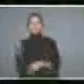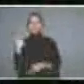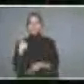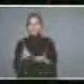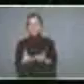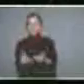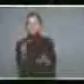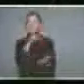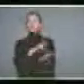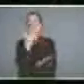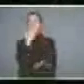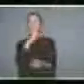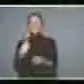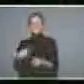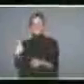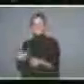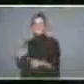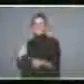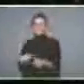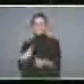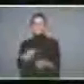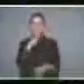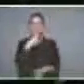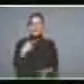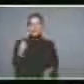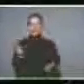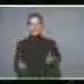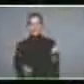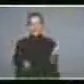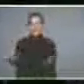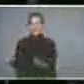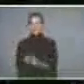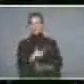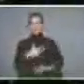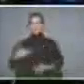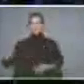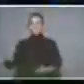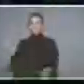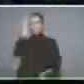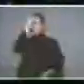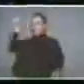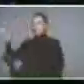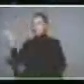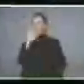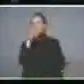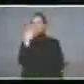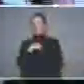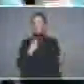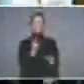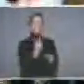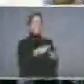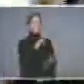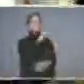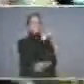los carnavales. Santa Cruz, baila con el chicharrero. Santa Cruz, no te olvides, carnavales. Santa Cruz es lo